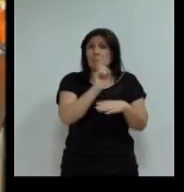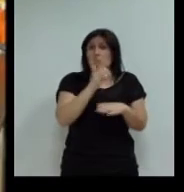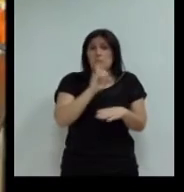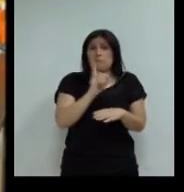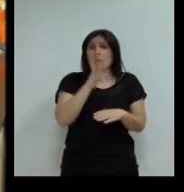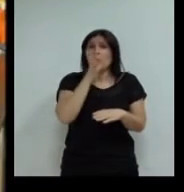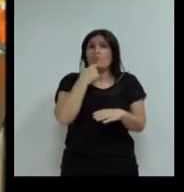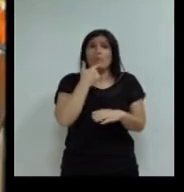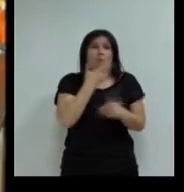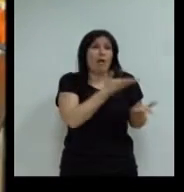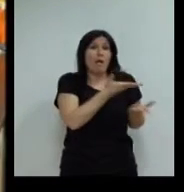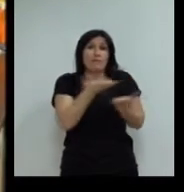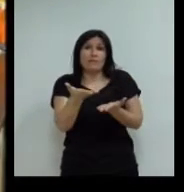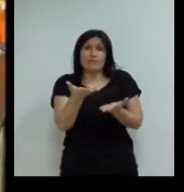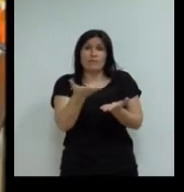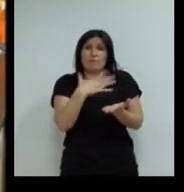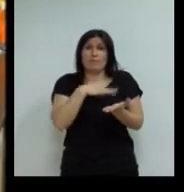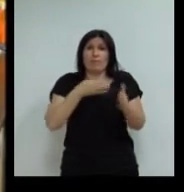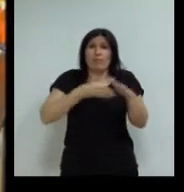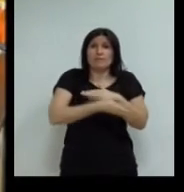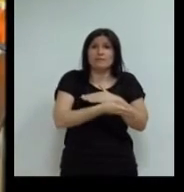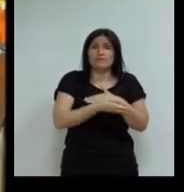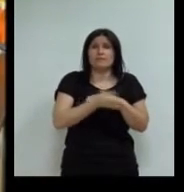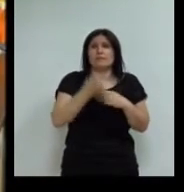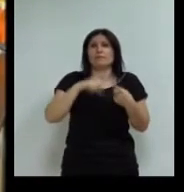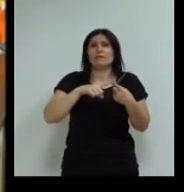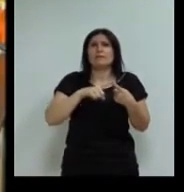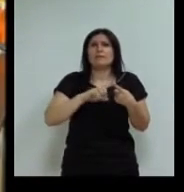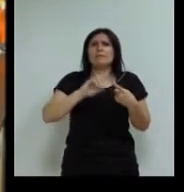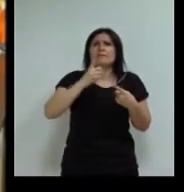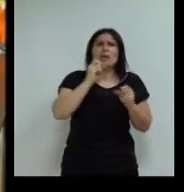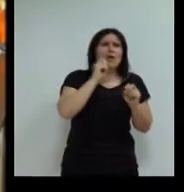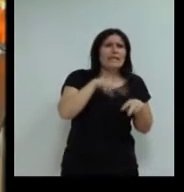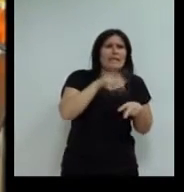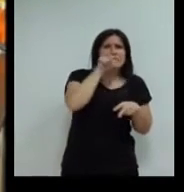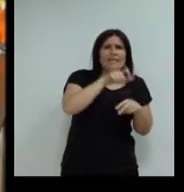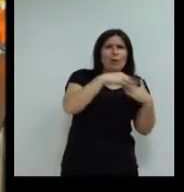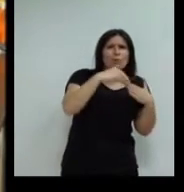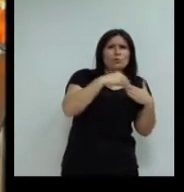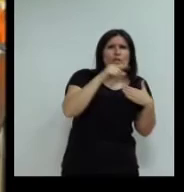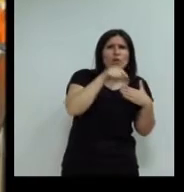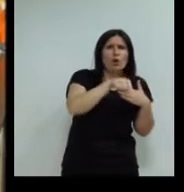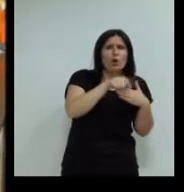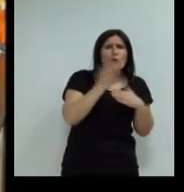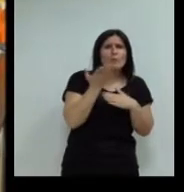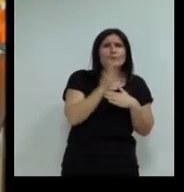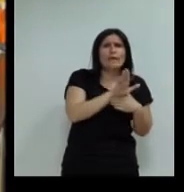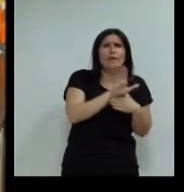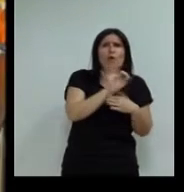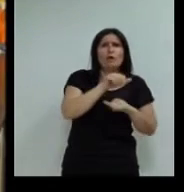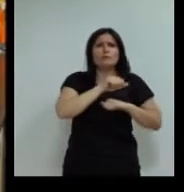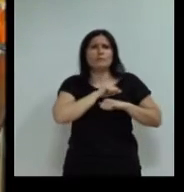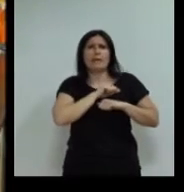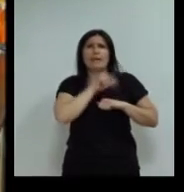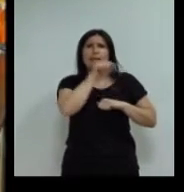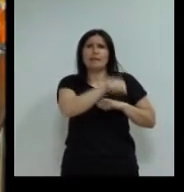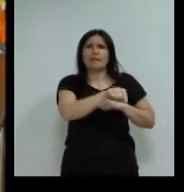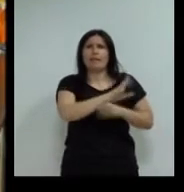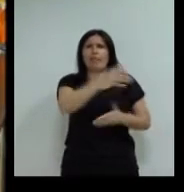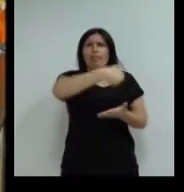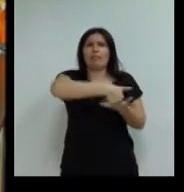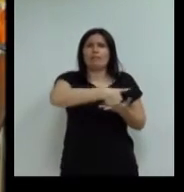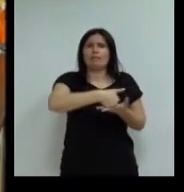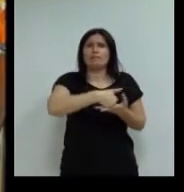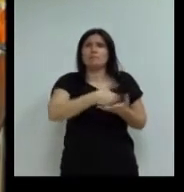ha ofrecido. Y estamos hablando siempre que fue primero el huevo o la gallina. ¿Qué tenemos que hacer primero? ¿Ofertarle cosas o esperar a que exista una demanda?